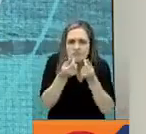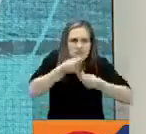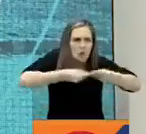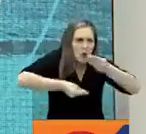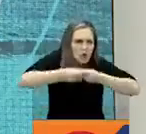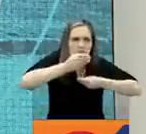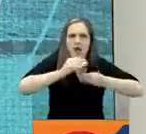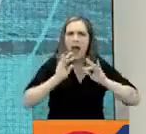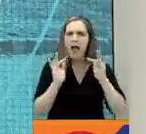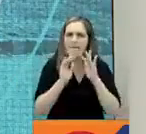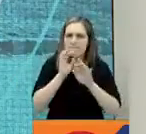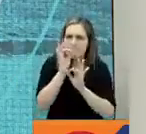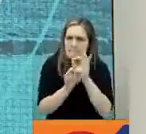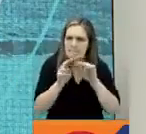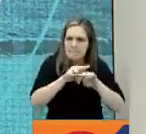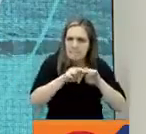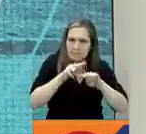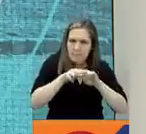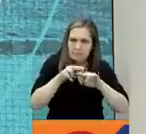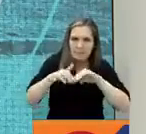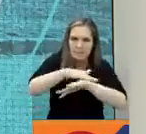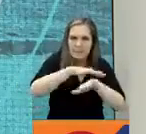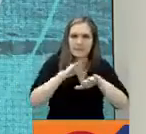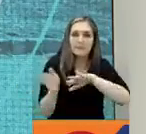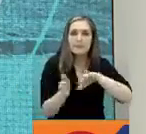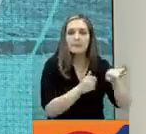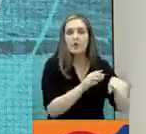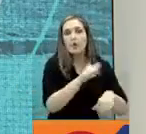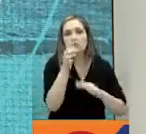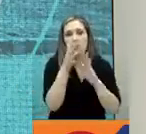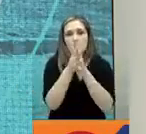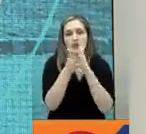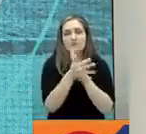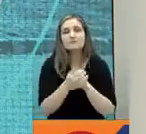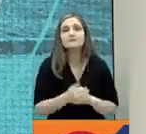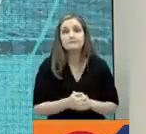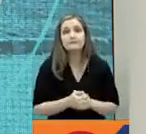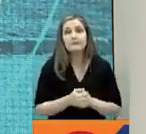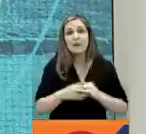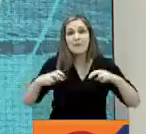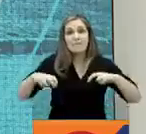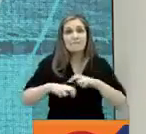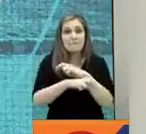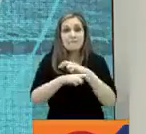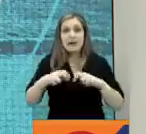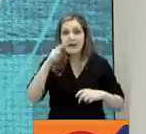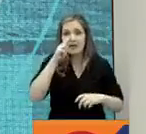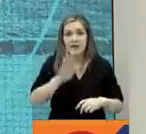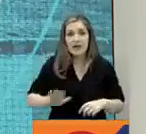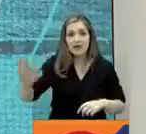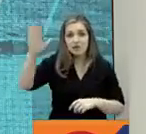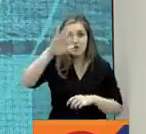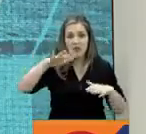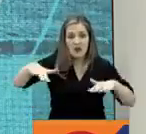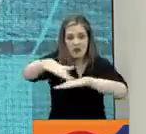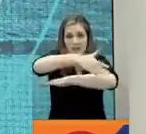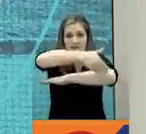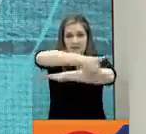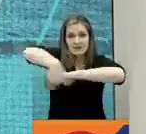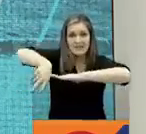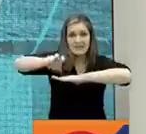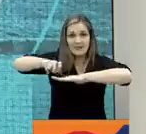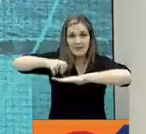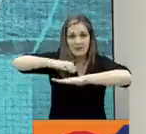Y cambiamos de tema, porque varios bogotanos han llegado al Parque Nacional para ayudar a los integrantes de la comunidad indígena en Vera, que hace más de